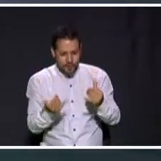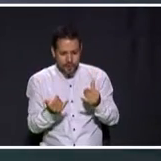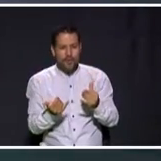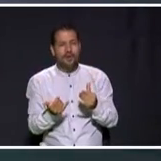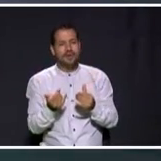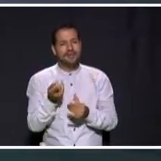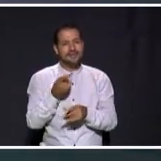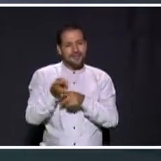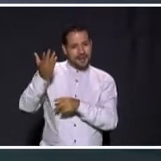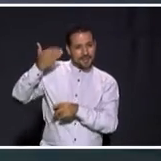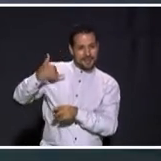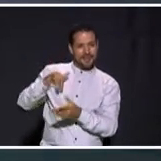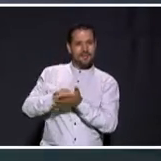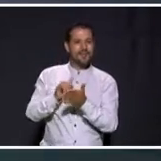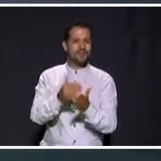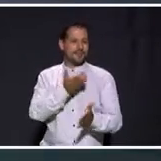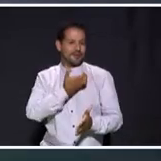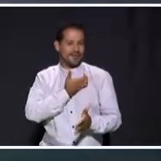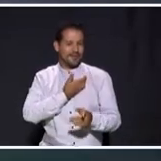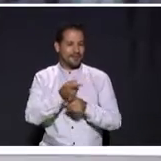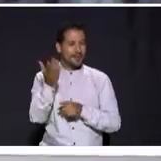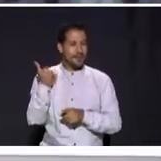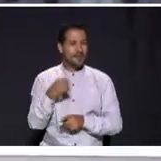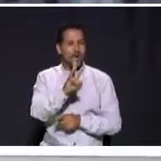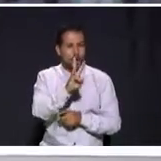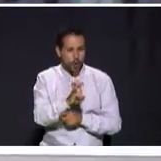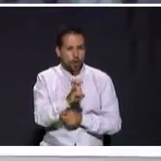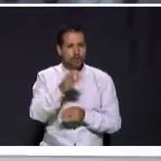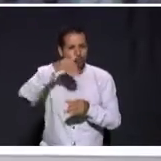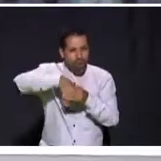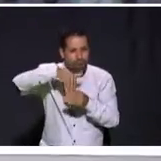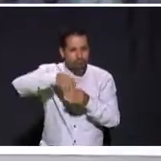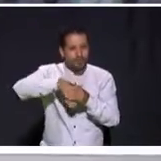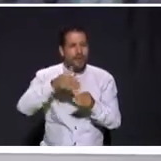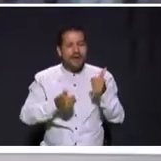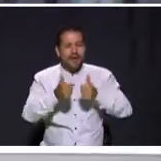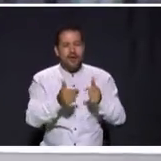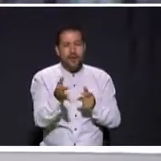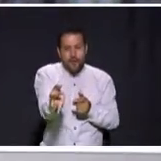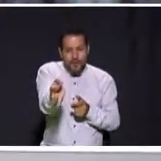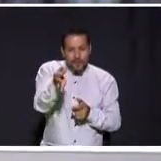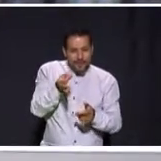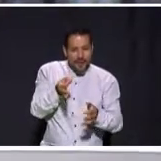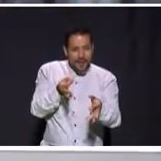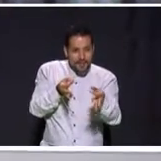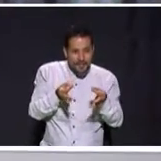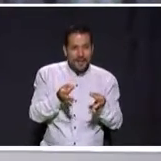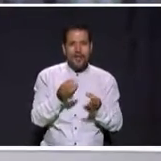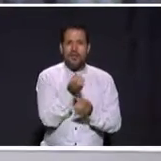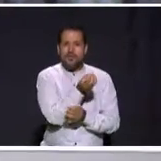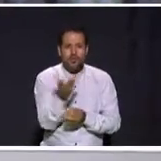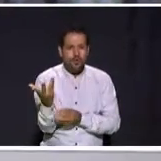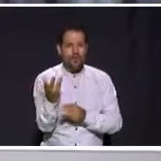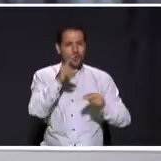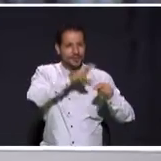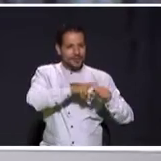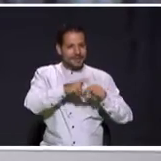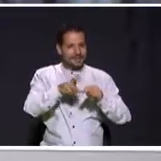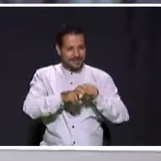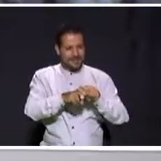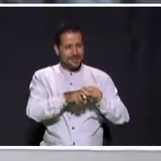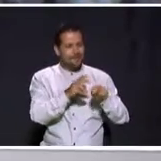hace ocho días con los candidatos a la alcaldía de medellín ocho sobres cada uno eligió el sobre que quería tenía un número adentro y correspondía a la silla ya la ubicación así